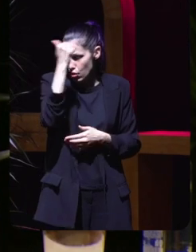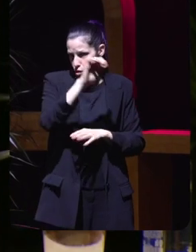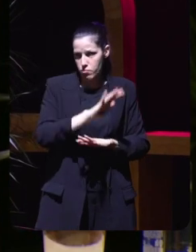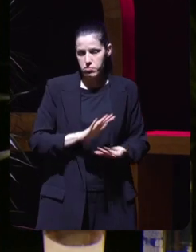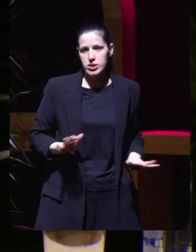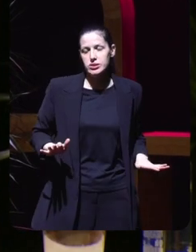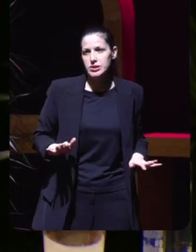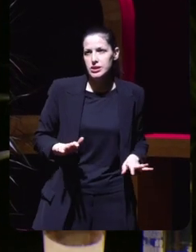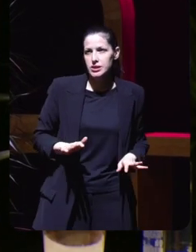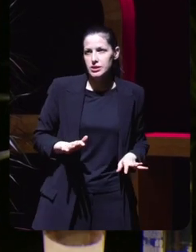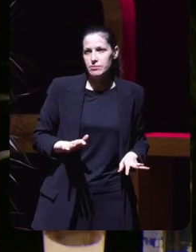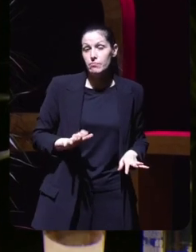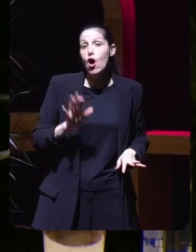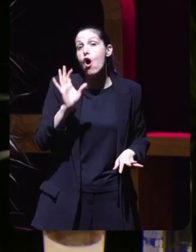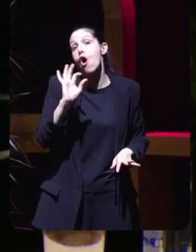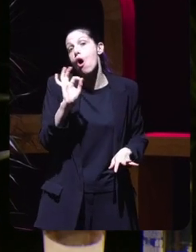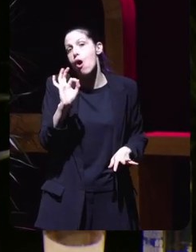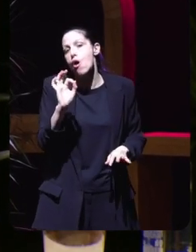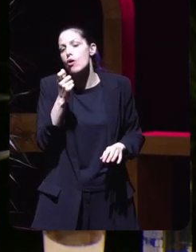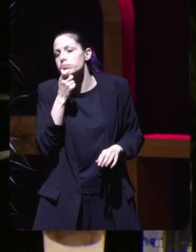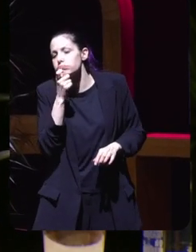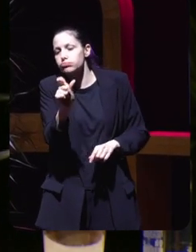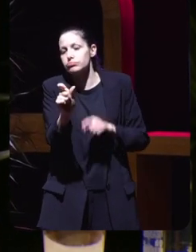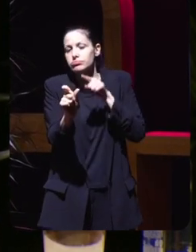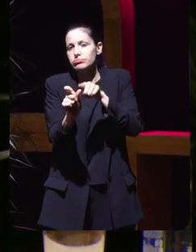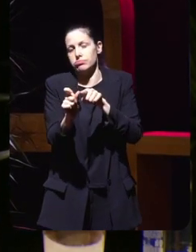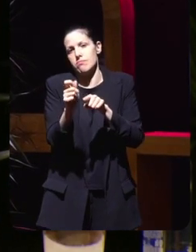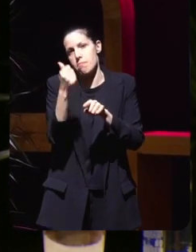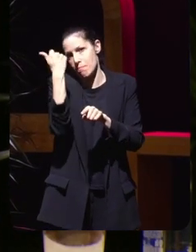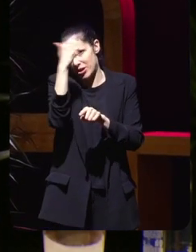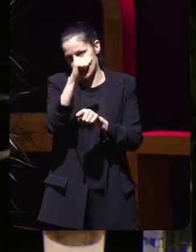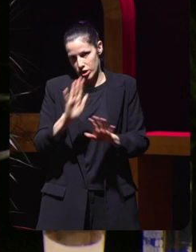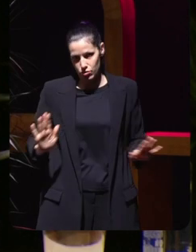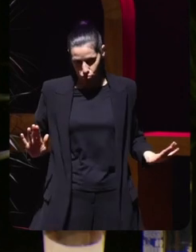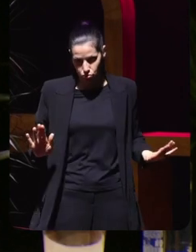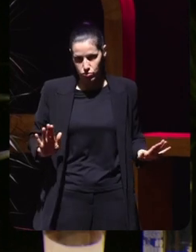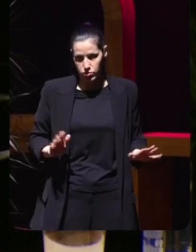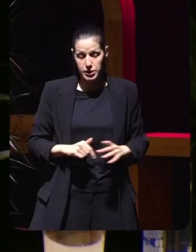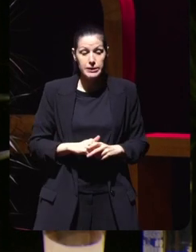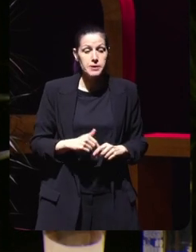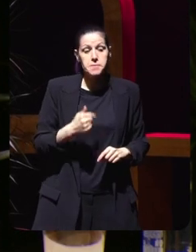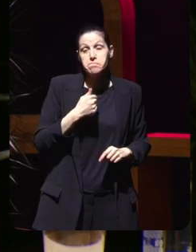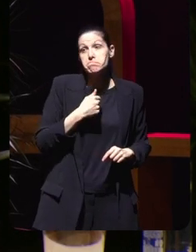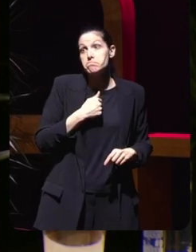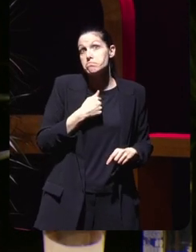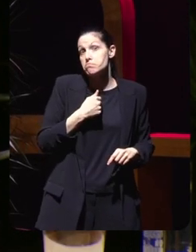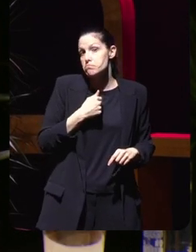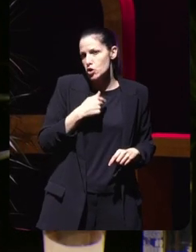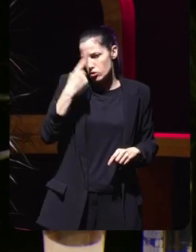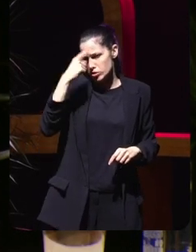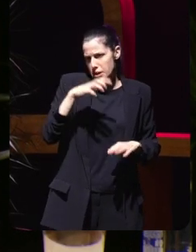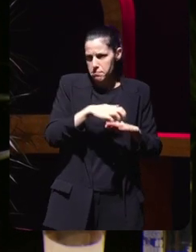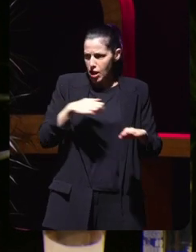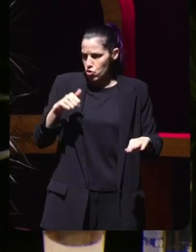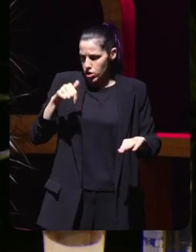son personas con nick masculino no Y claro esto segura de que todas a mayor parte de las que estamos aquí estamos a